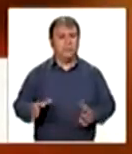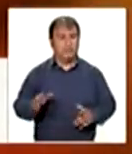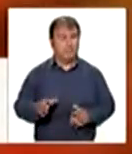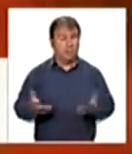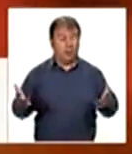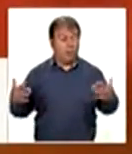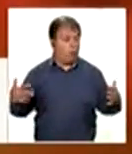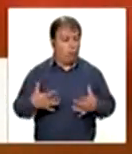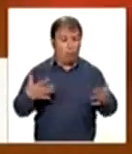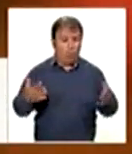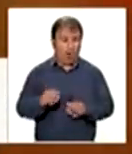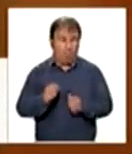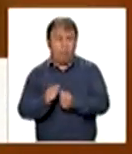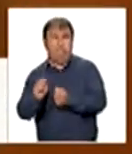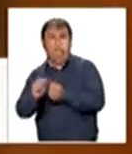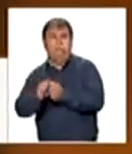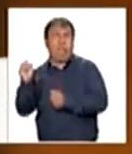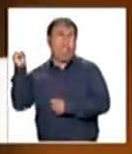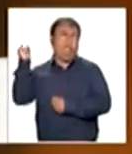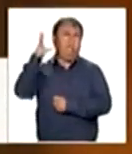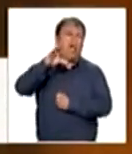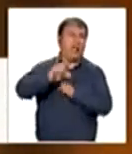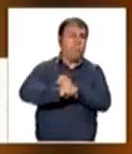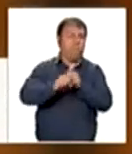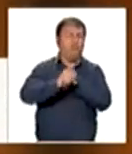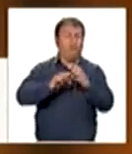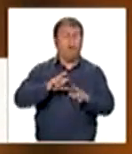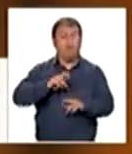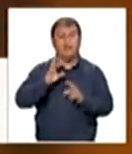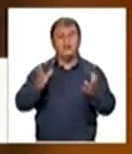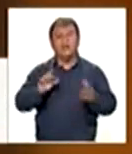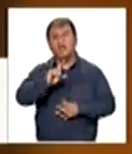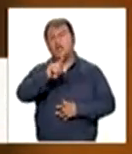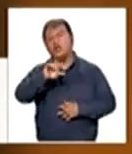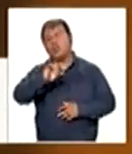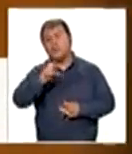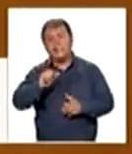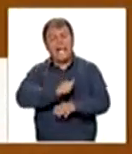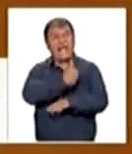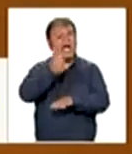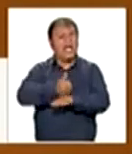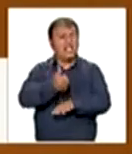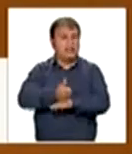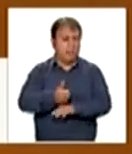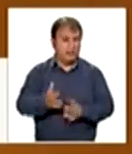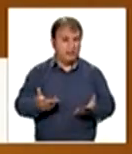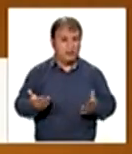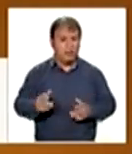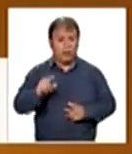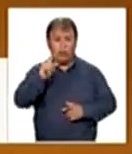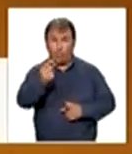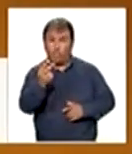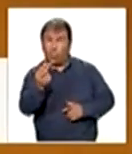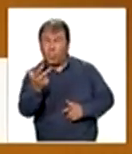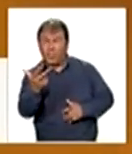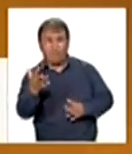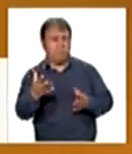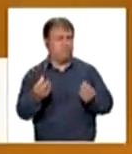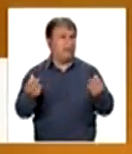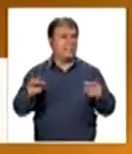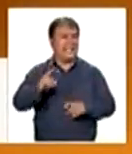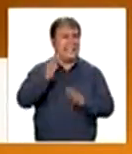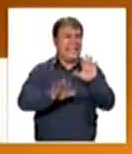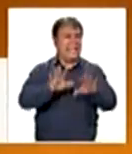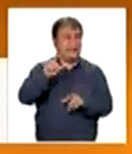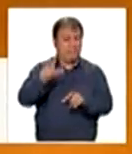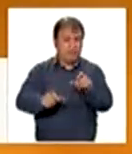Sembraron el terror lanzando cohetones a los alrededores de la urbanización Grumete Medina en ATE. Eran 1, 2, 3, hasta más de